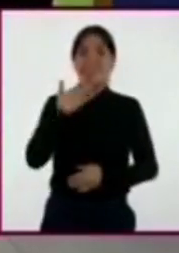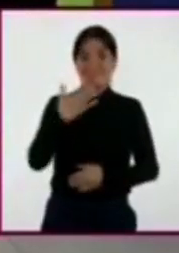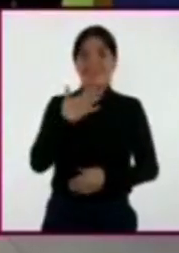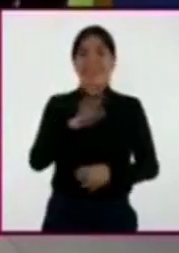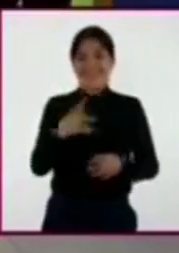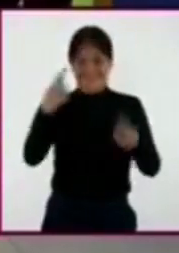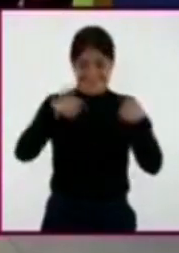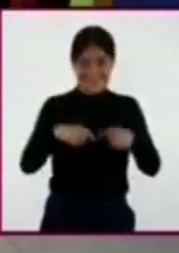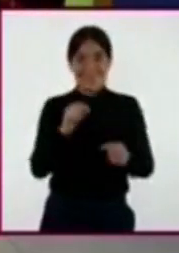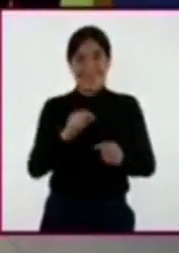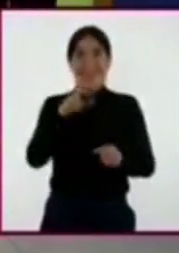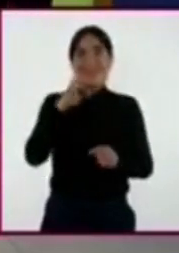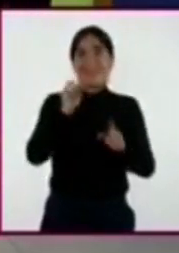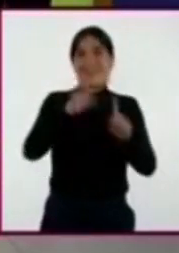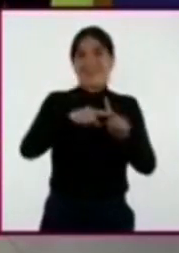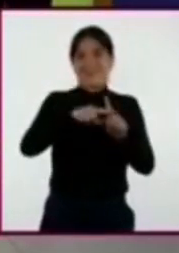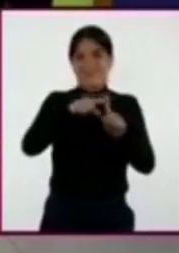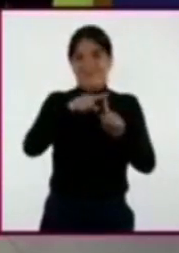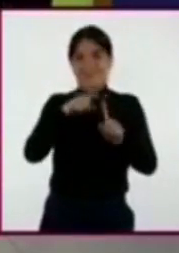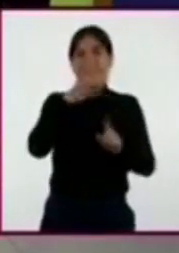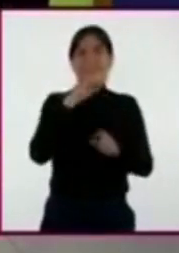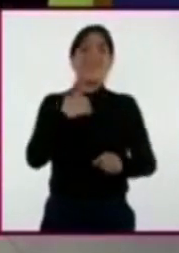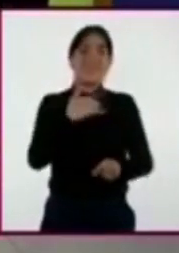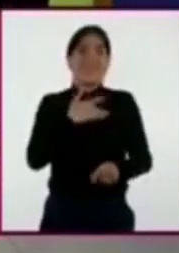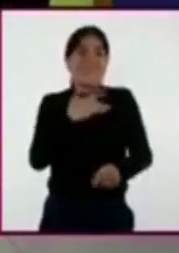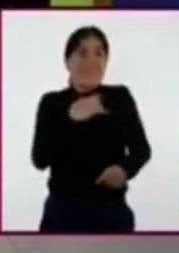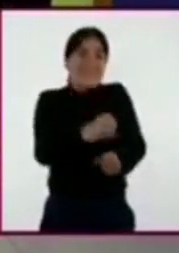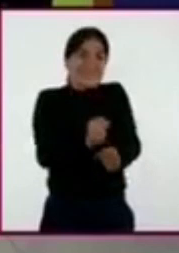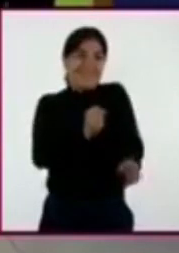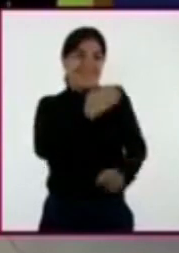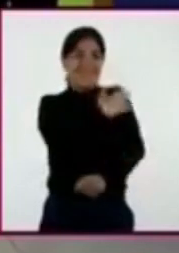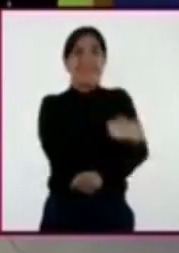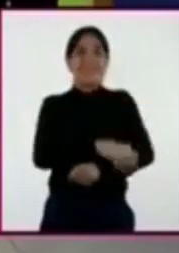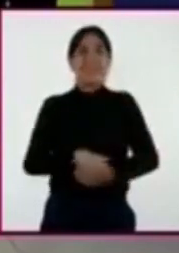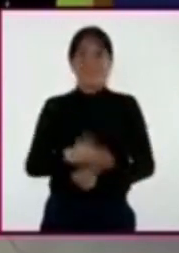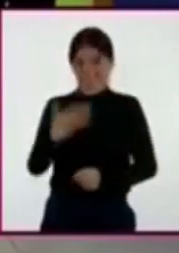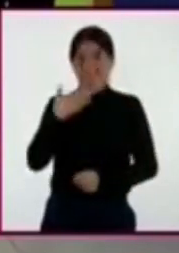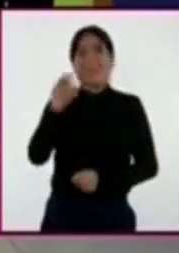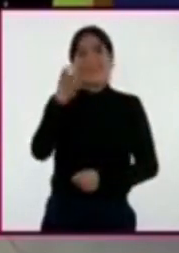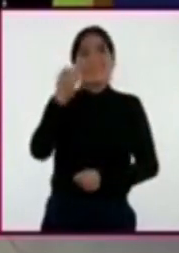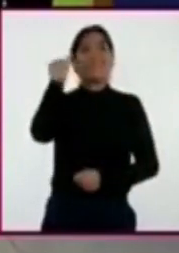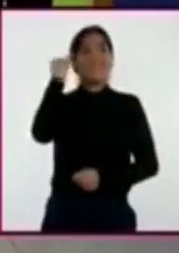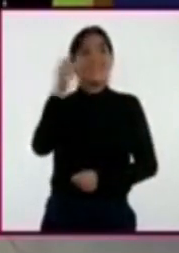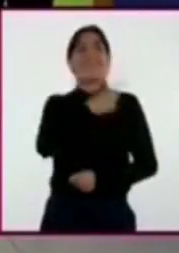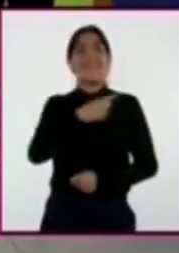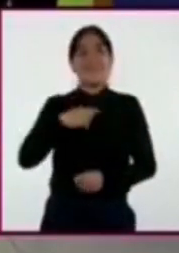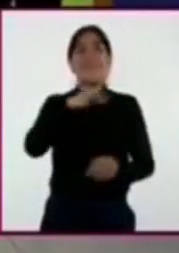poquito aumentando la temperatura corporal. Yo sí siento el estiramiento, la verdad. Perfecto, esa es la idea, que